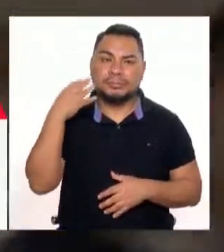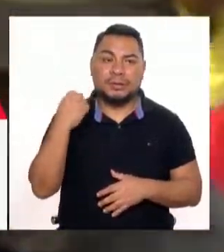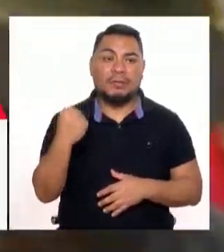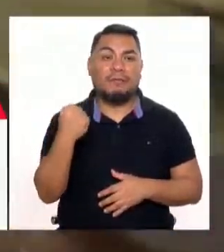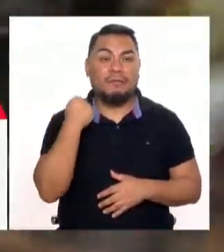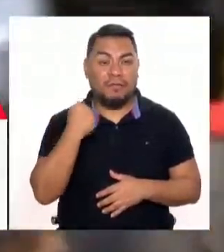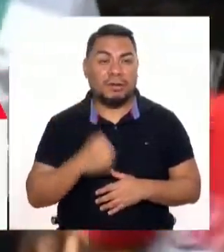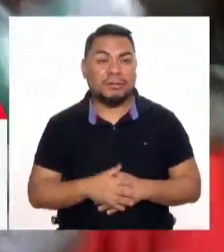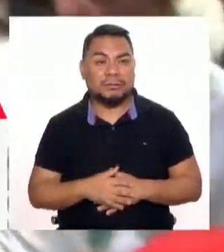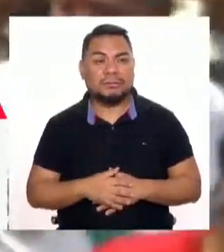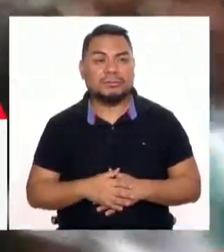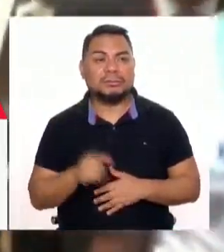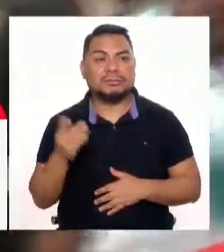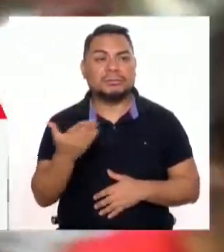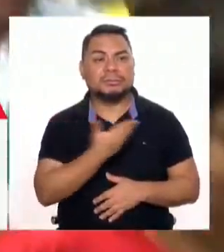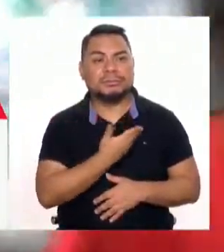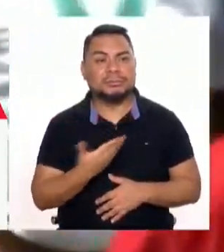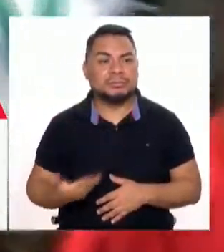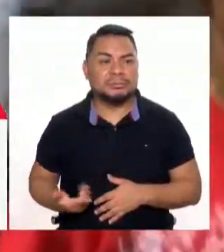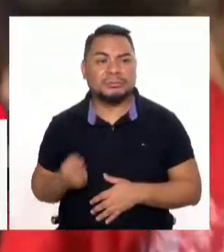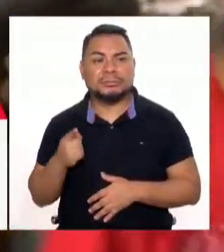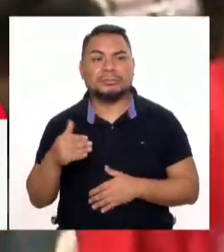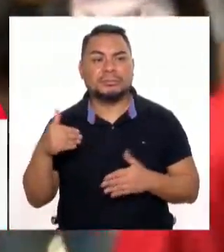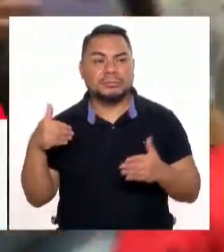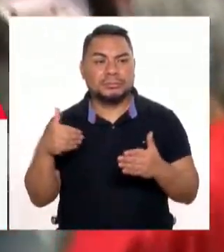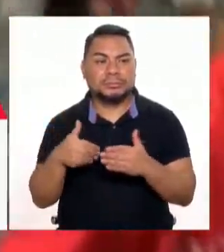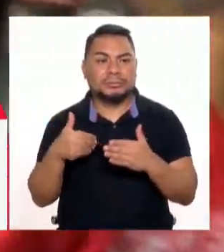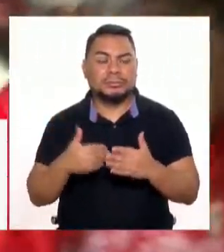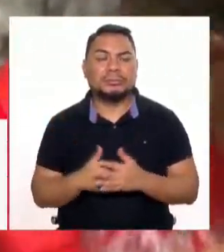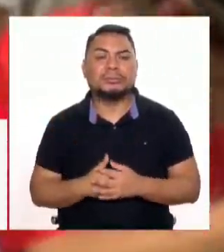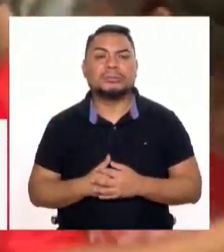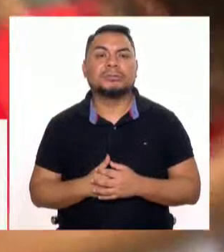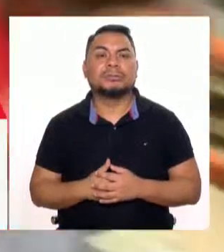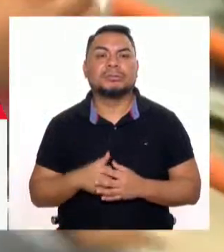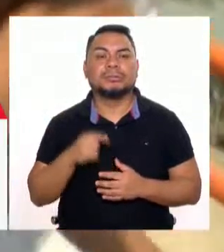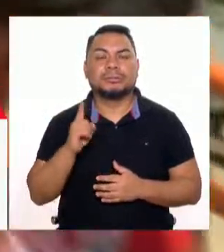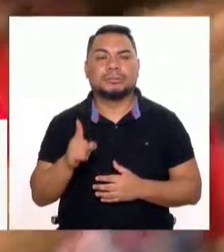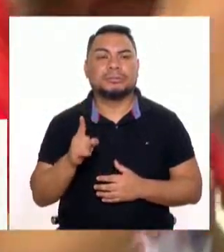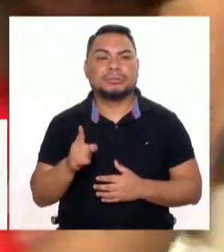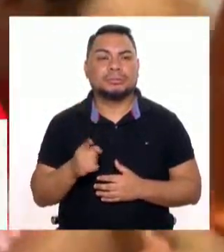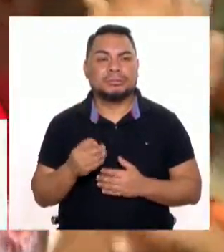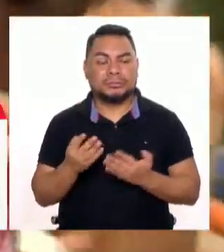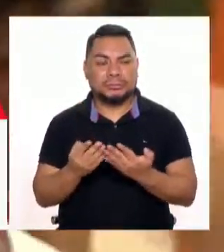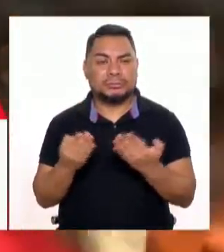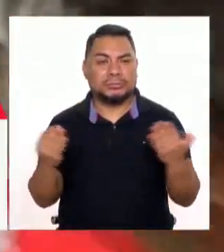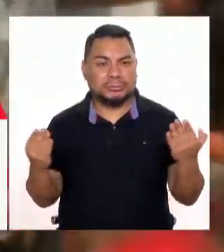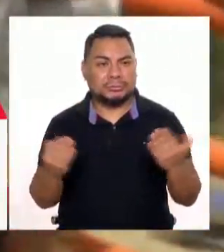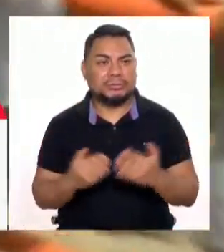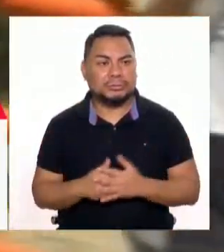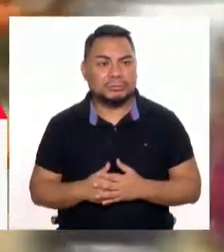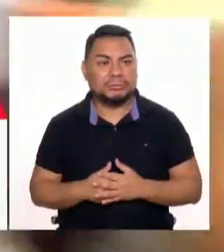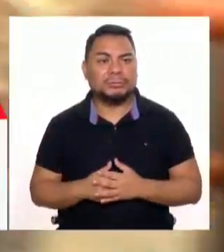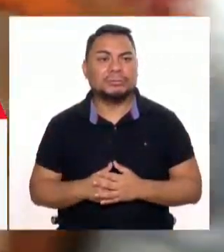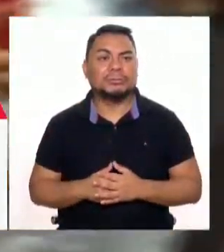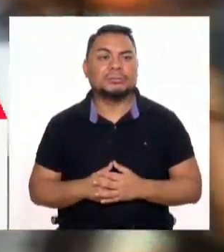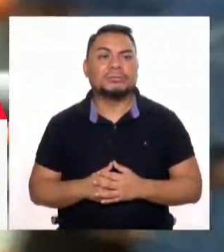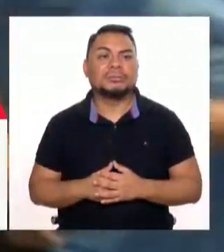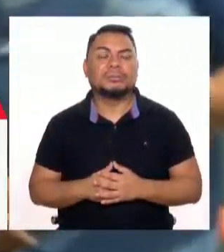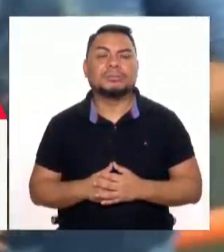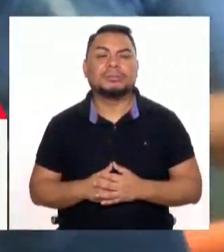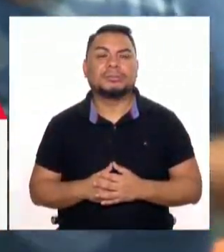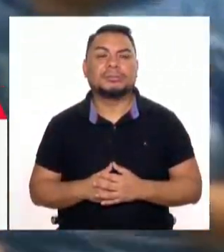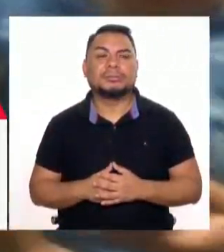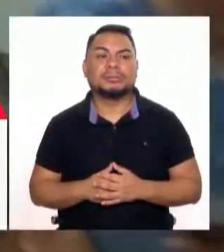la presidenta se acerca hasta uno una de las barandas hasta el sector